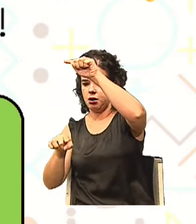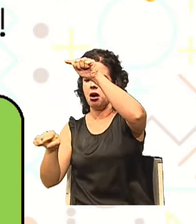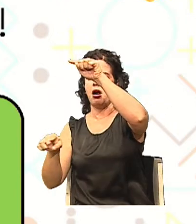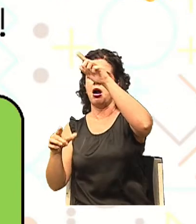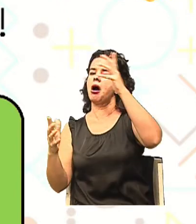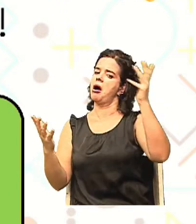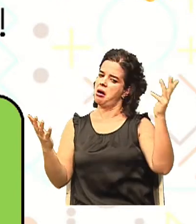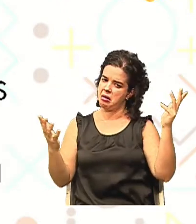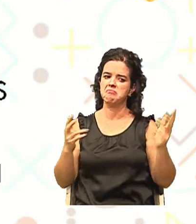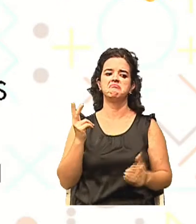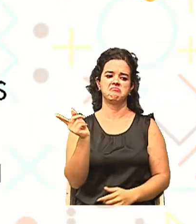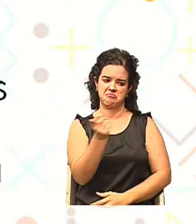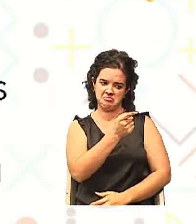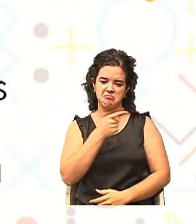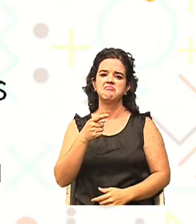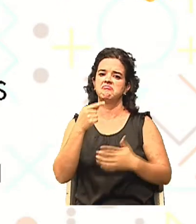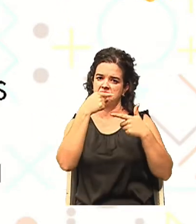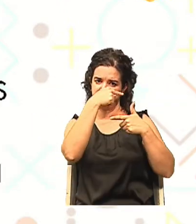altura.